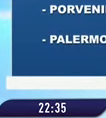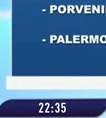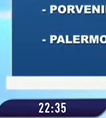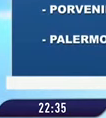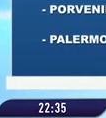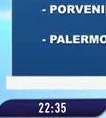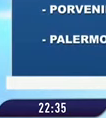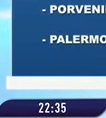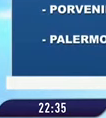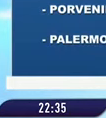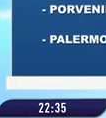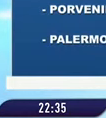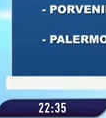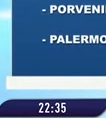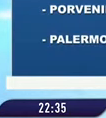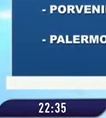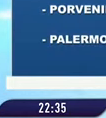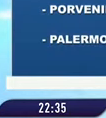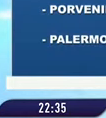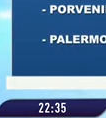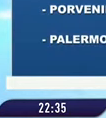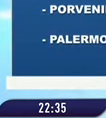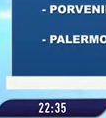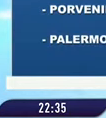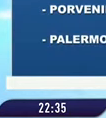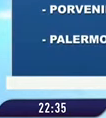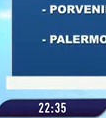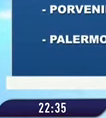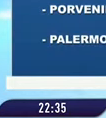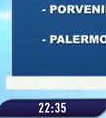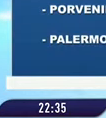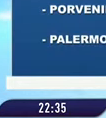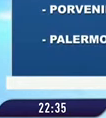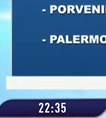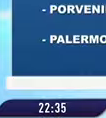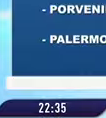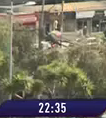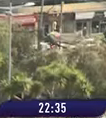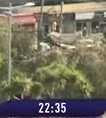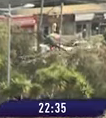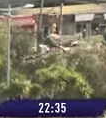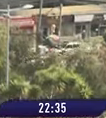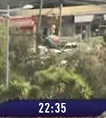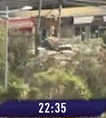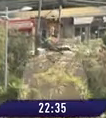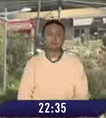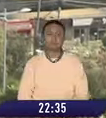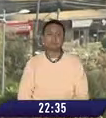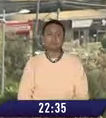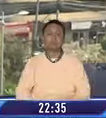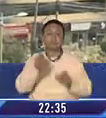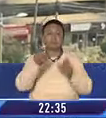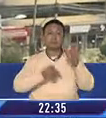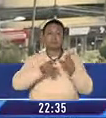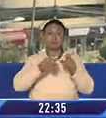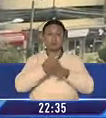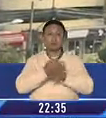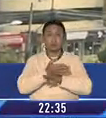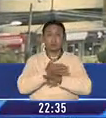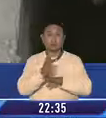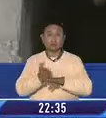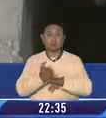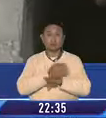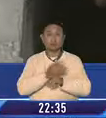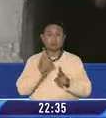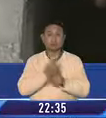urko conjunto Monte piedra y parte baja de Marta bucaram se recomienda la ciudadanía tomar precauciones y guardar agua con tiempo para no